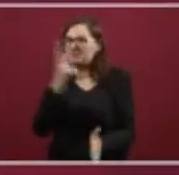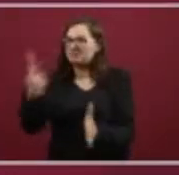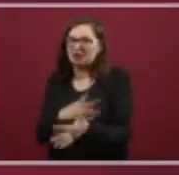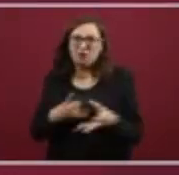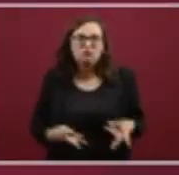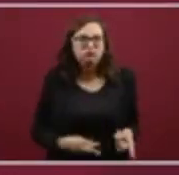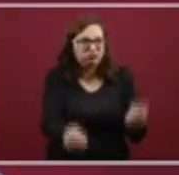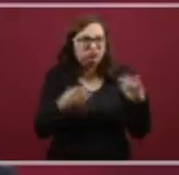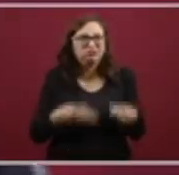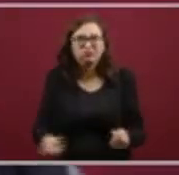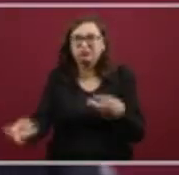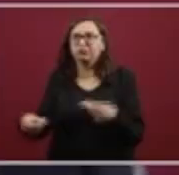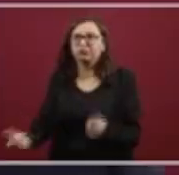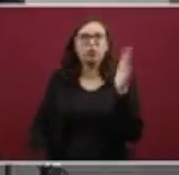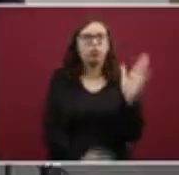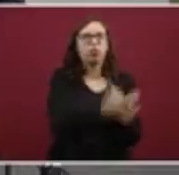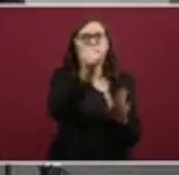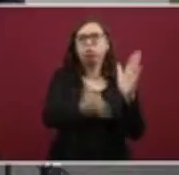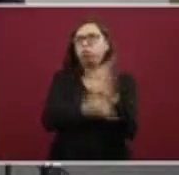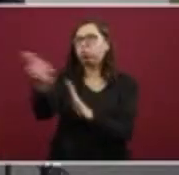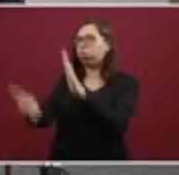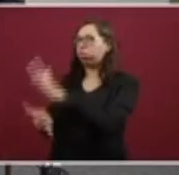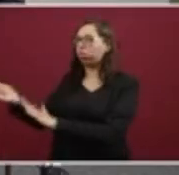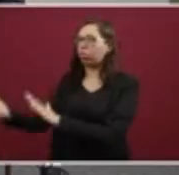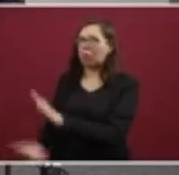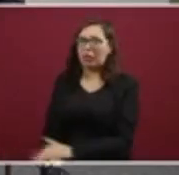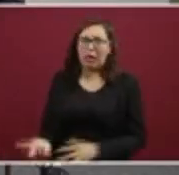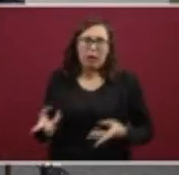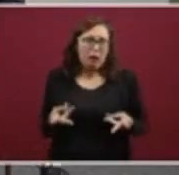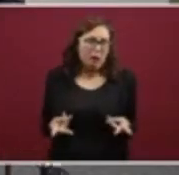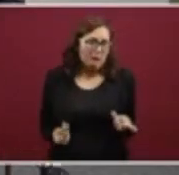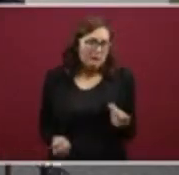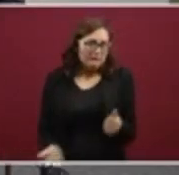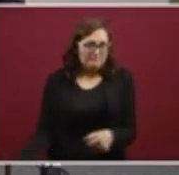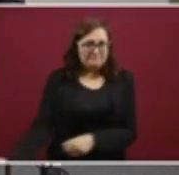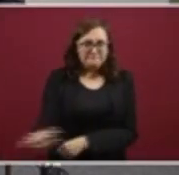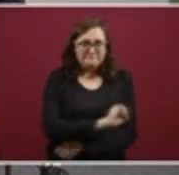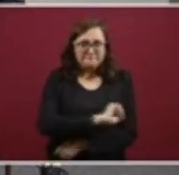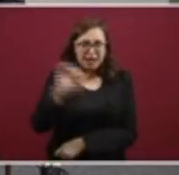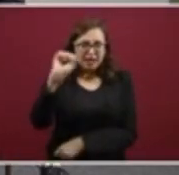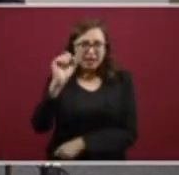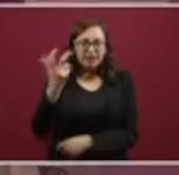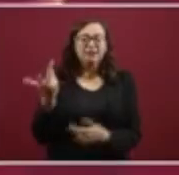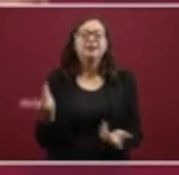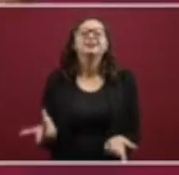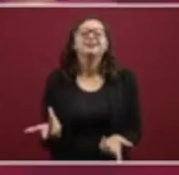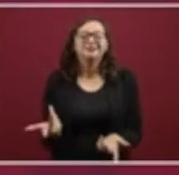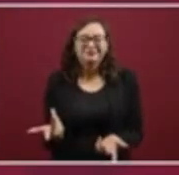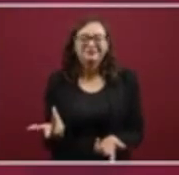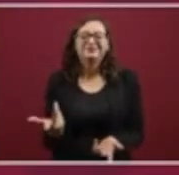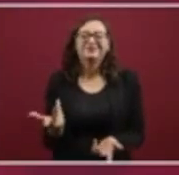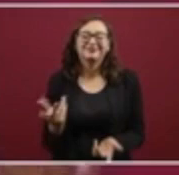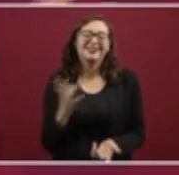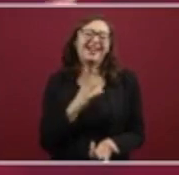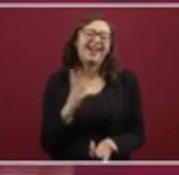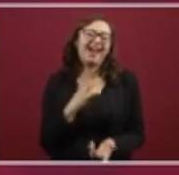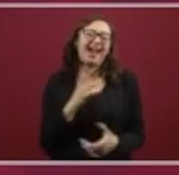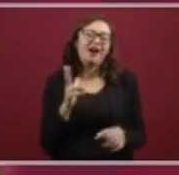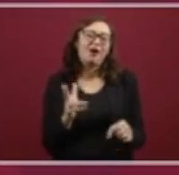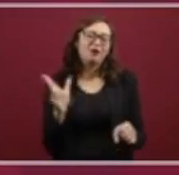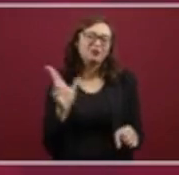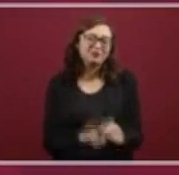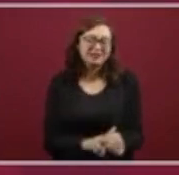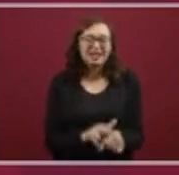Entonces, ahí hay hospitales del seguro, del